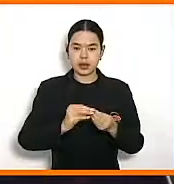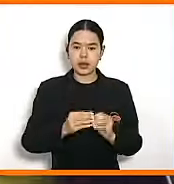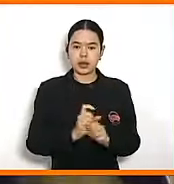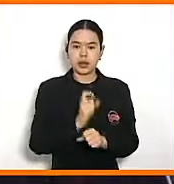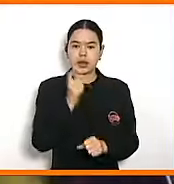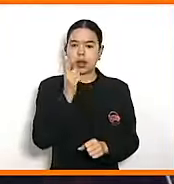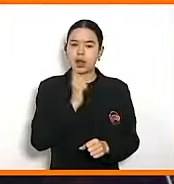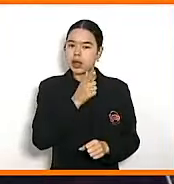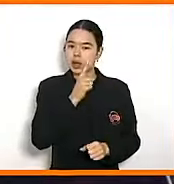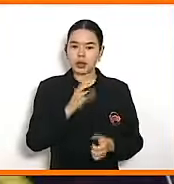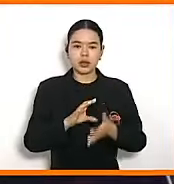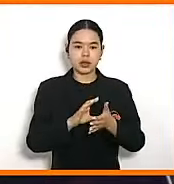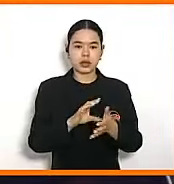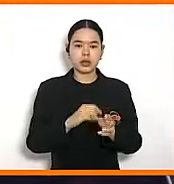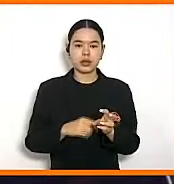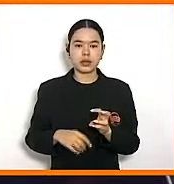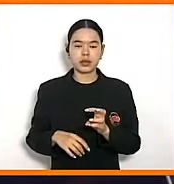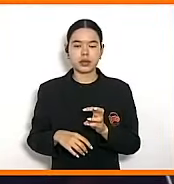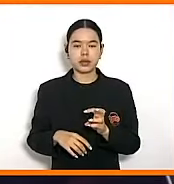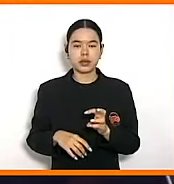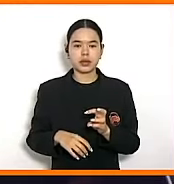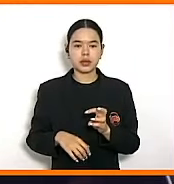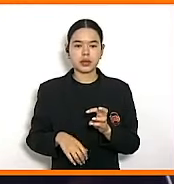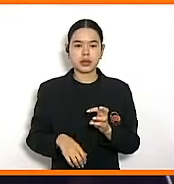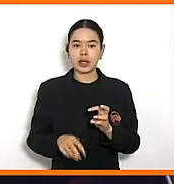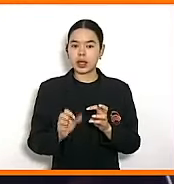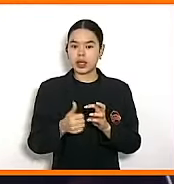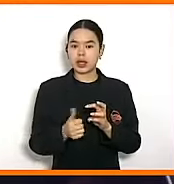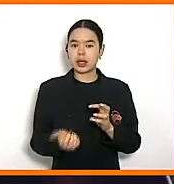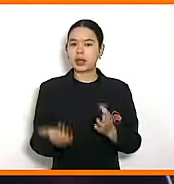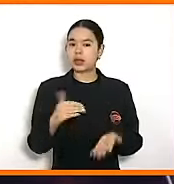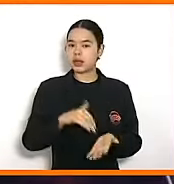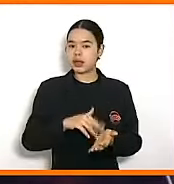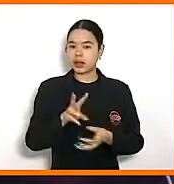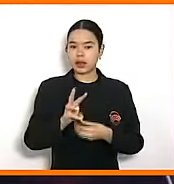en Loto Super Premio, y este es el 10. Con gusto te